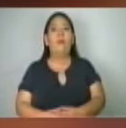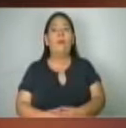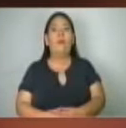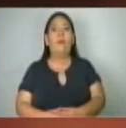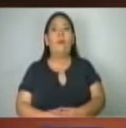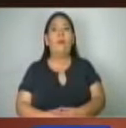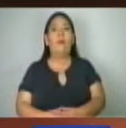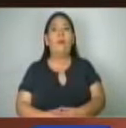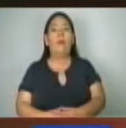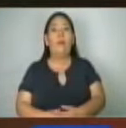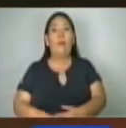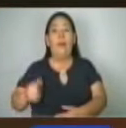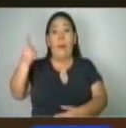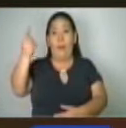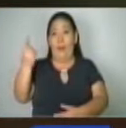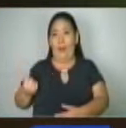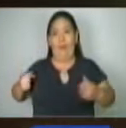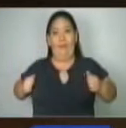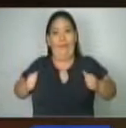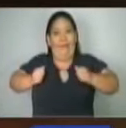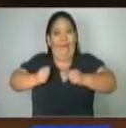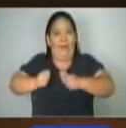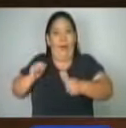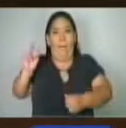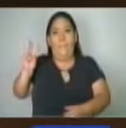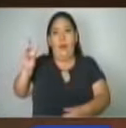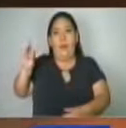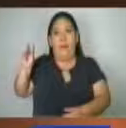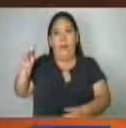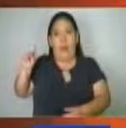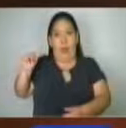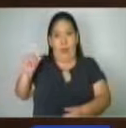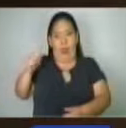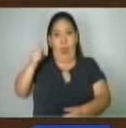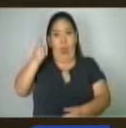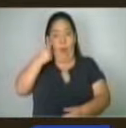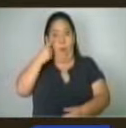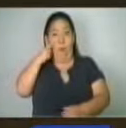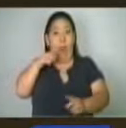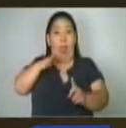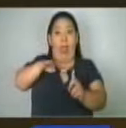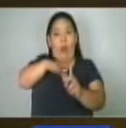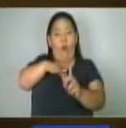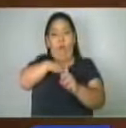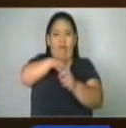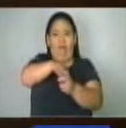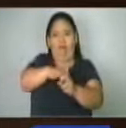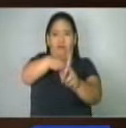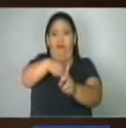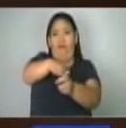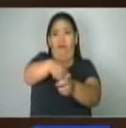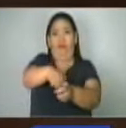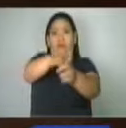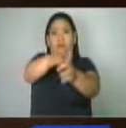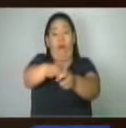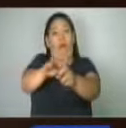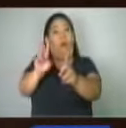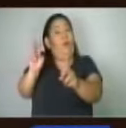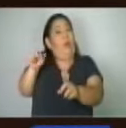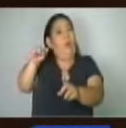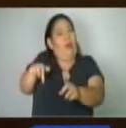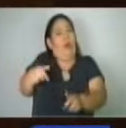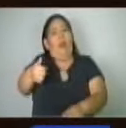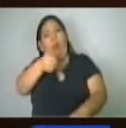Y un inspector del Viceministerio de Transporte fue arrastrado varios metros por un conductor que manejaba en aparente estado